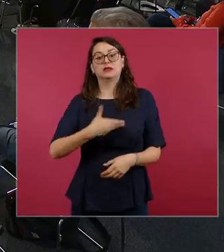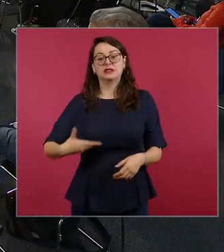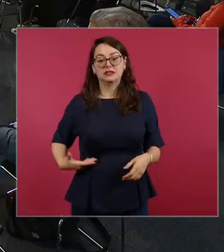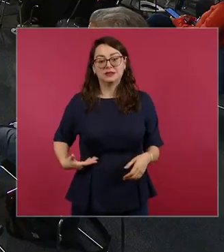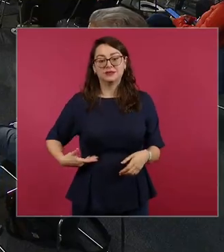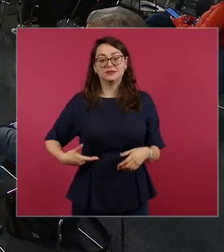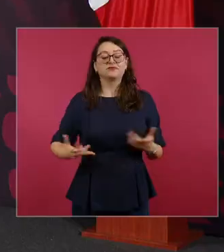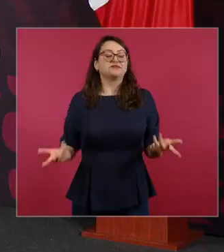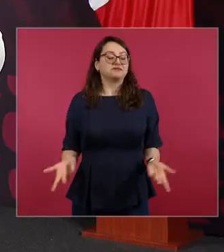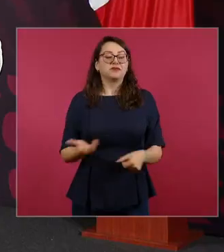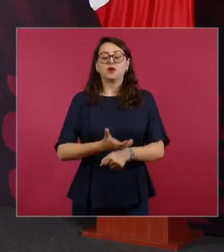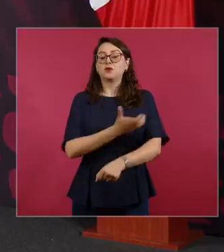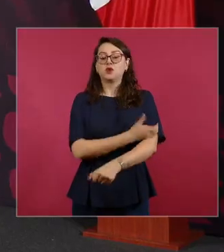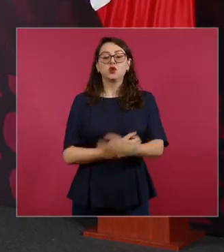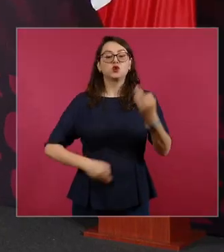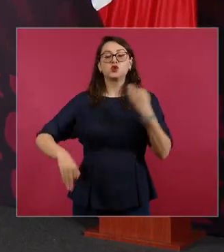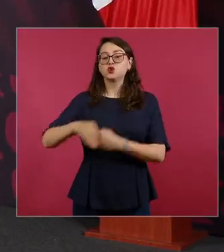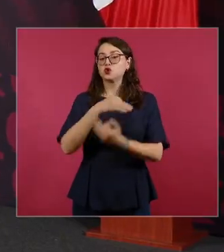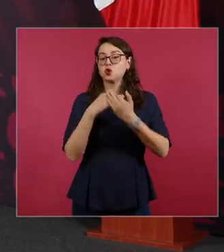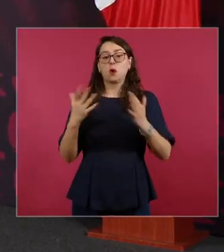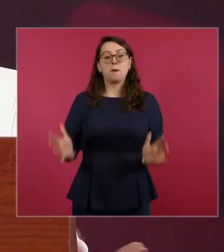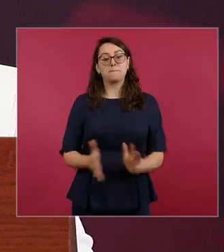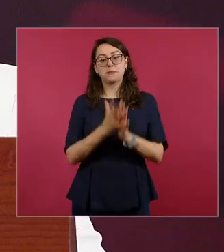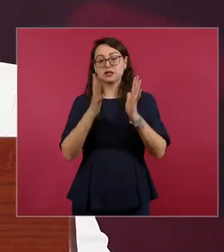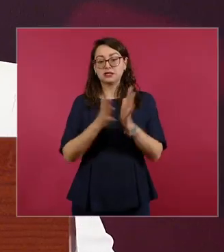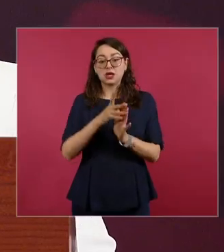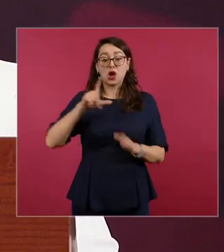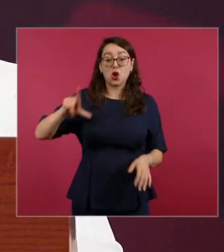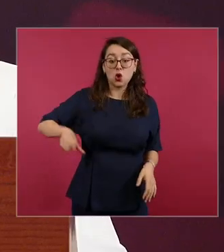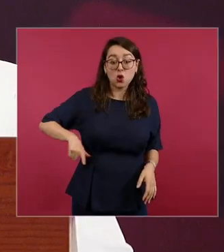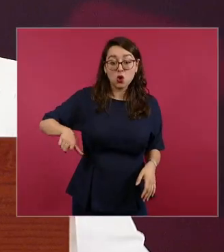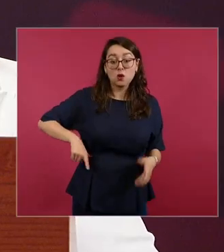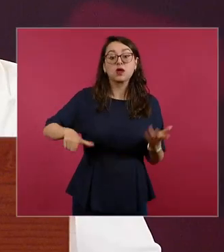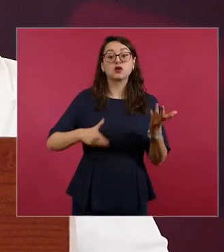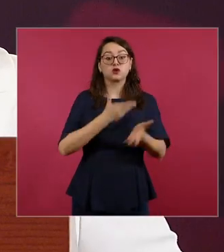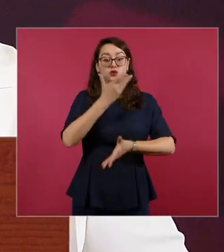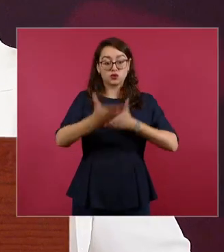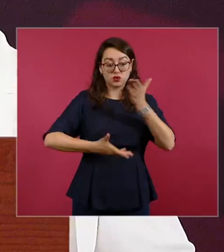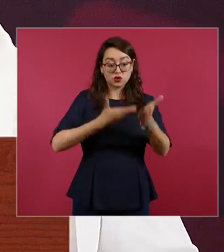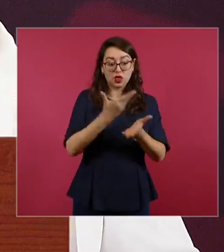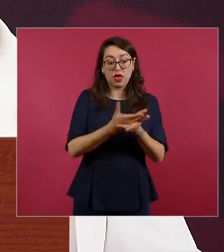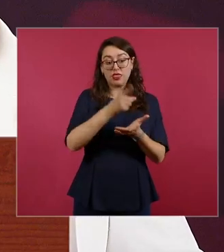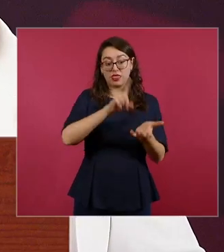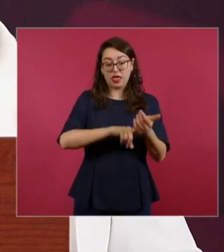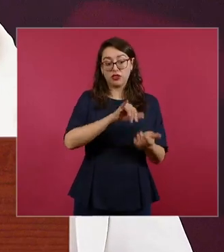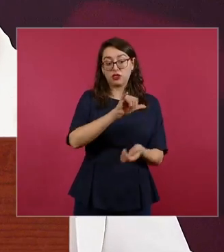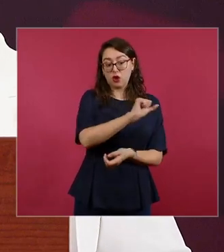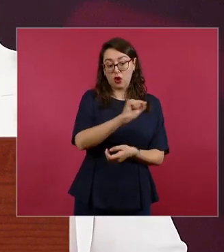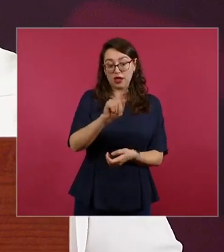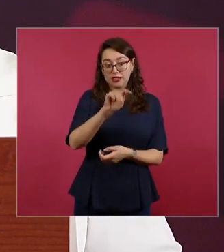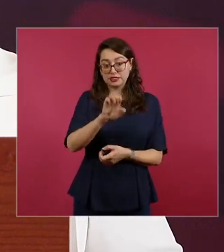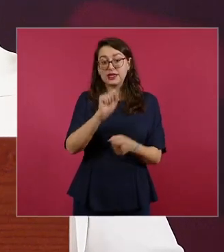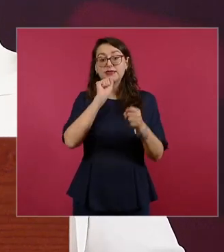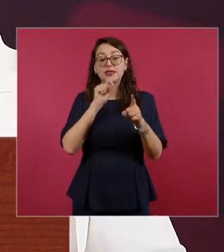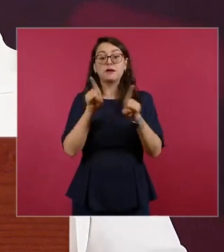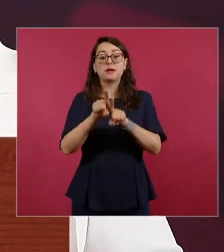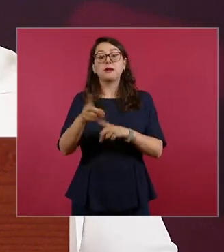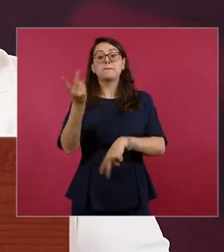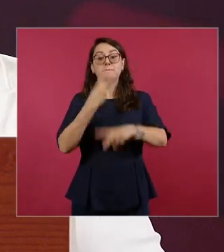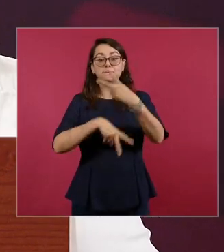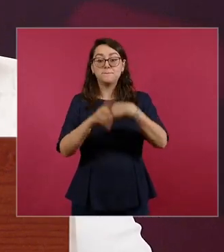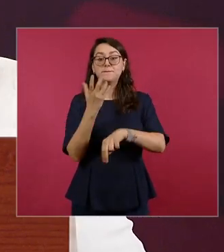participan funcionarios o servidores públicos del Issste también nos acompaña por ejemplo